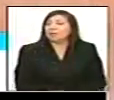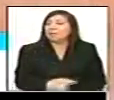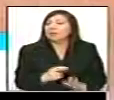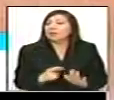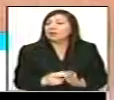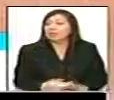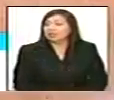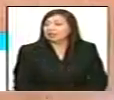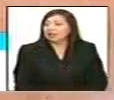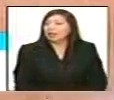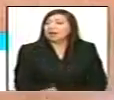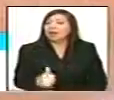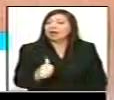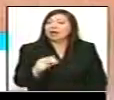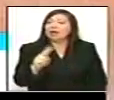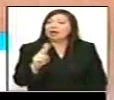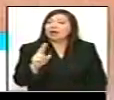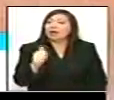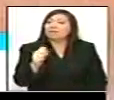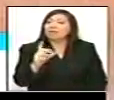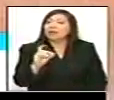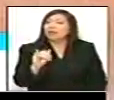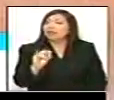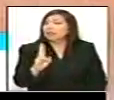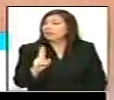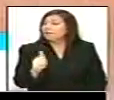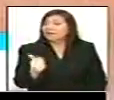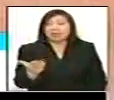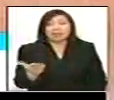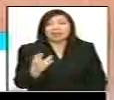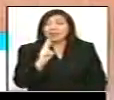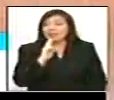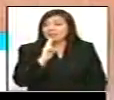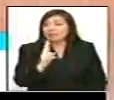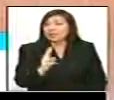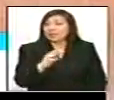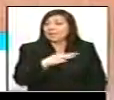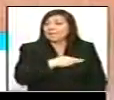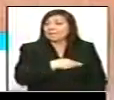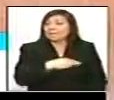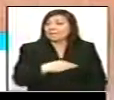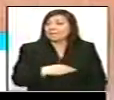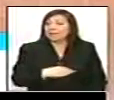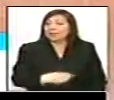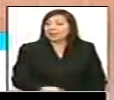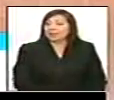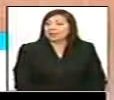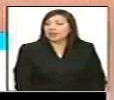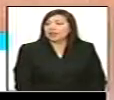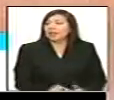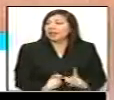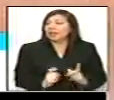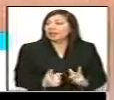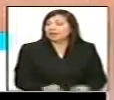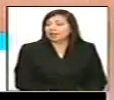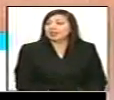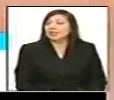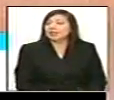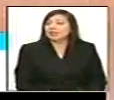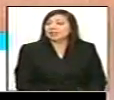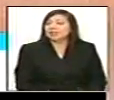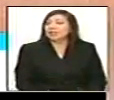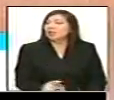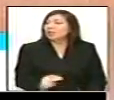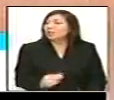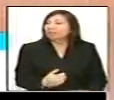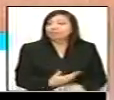proyecto del congresista Valdivia, ¿qué es lo que ha ocurrido? Quien debe dar respuesta es el señor ministro de Estado al Congreso de la República, no